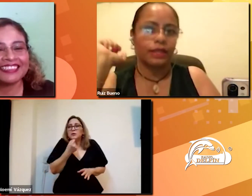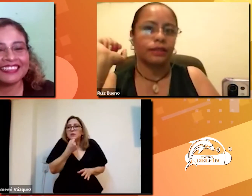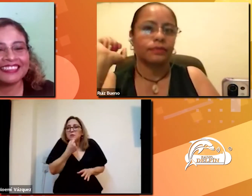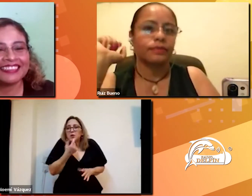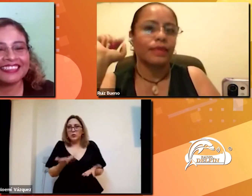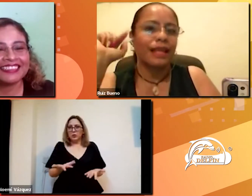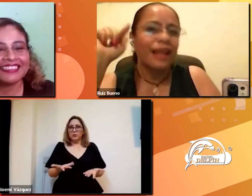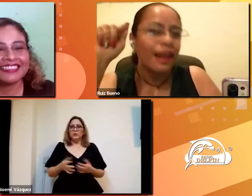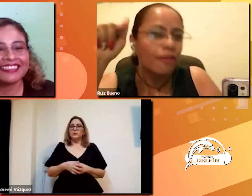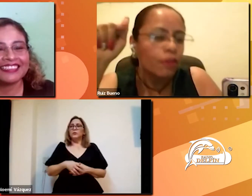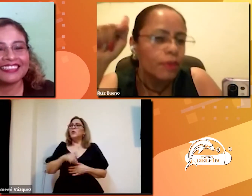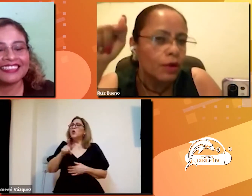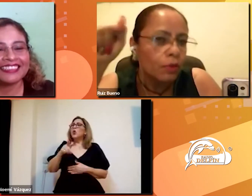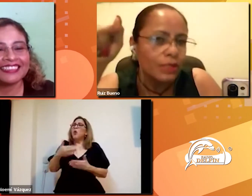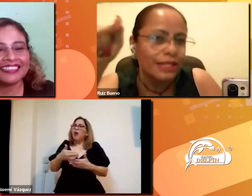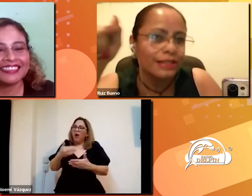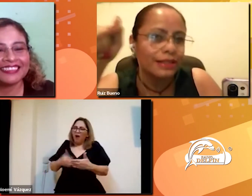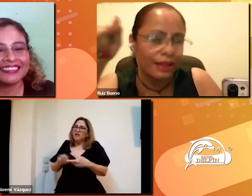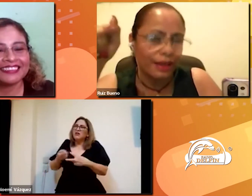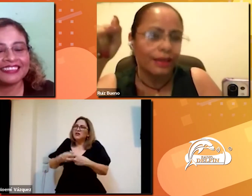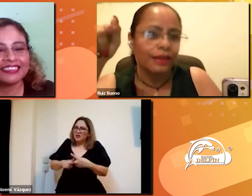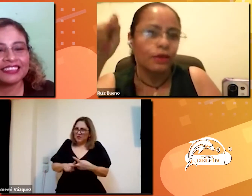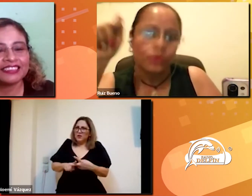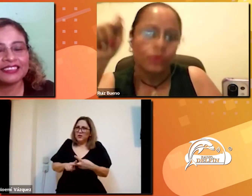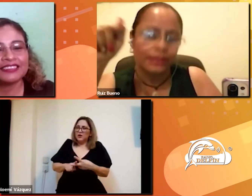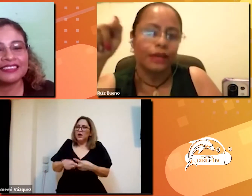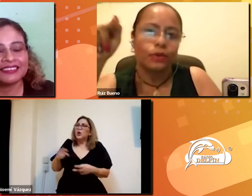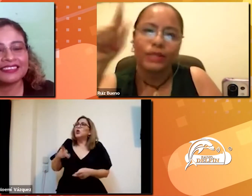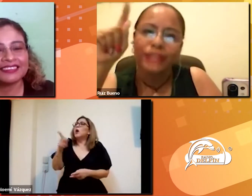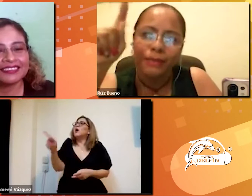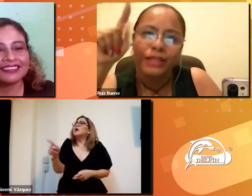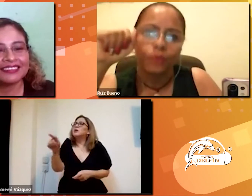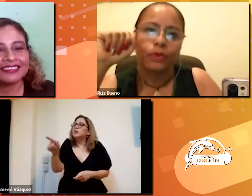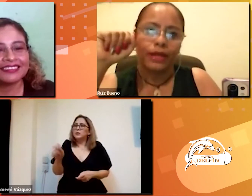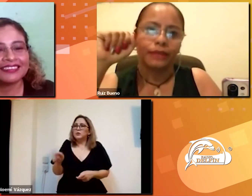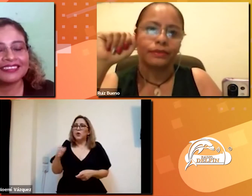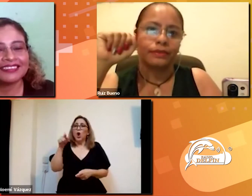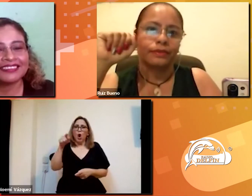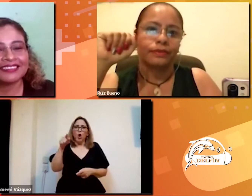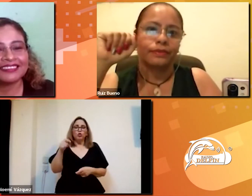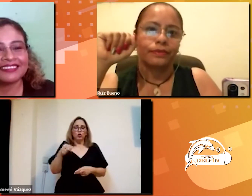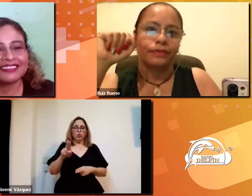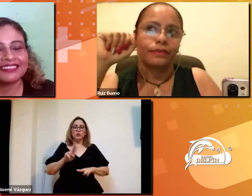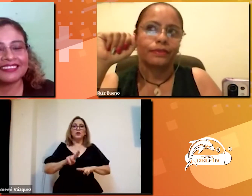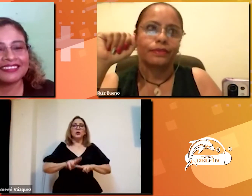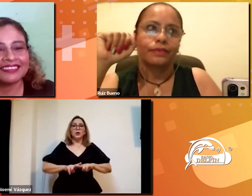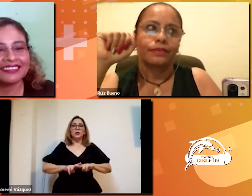lo siguiente. ¿La forma en cómo estás sentada o sentado es la más cómoda?